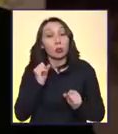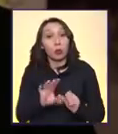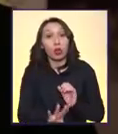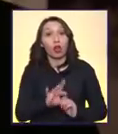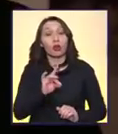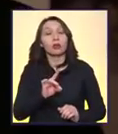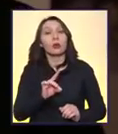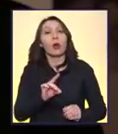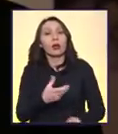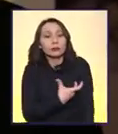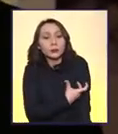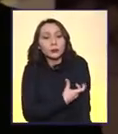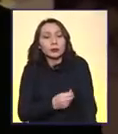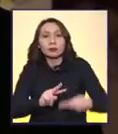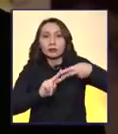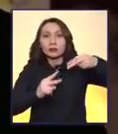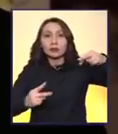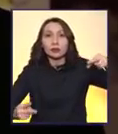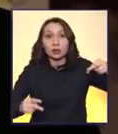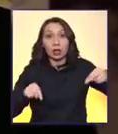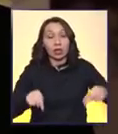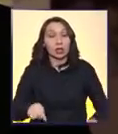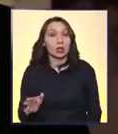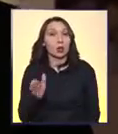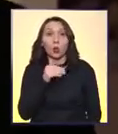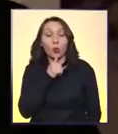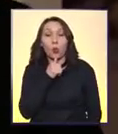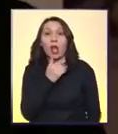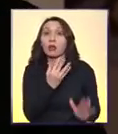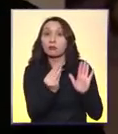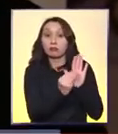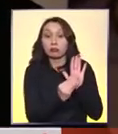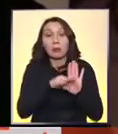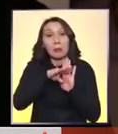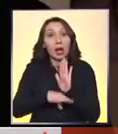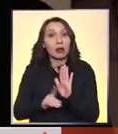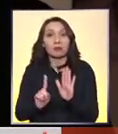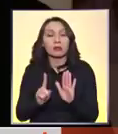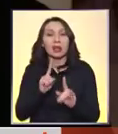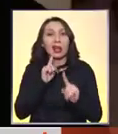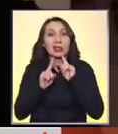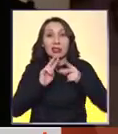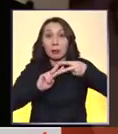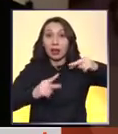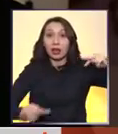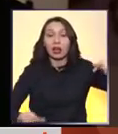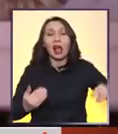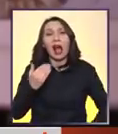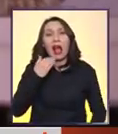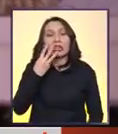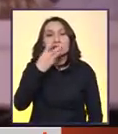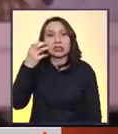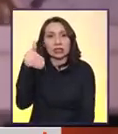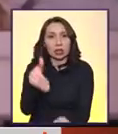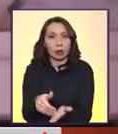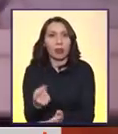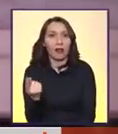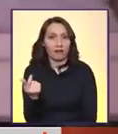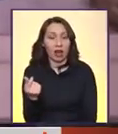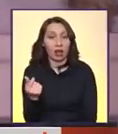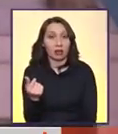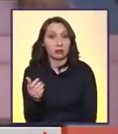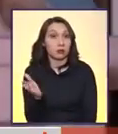examen genético. En Chile los exámenes genéticos no tienen codificación. El examen genético en Chile cuesta casi 300.000 pesos. Si no hay